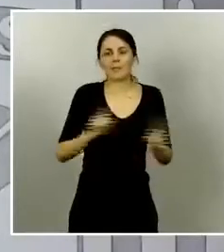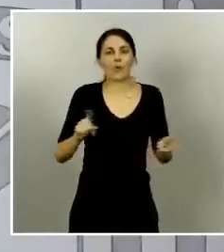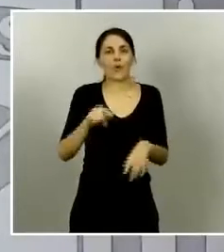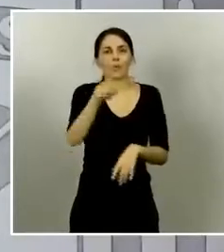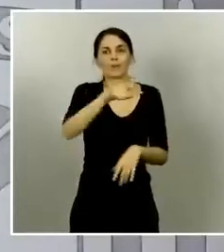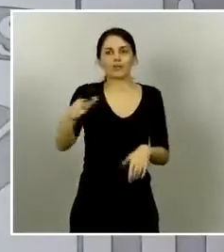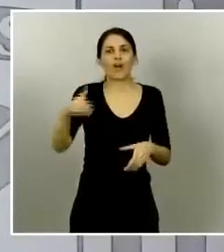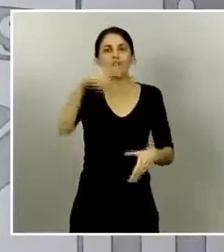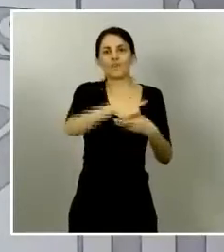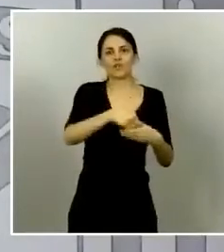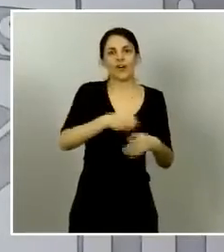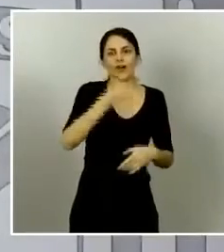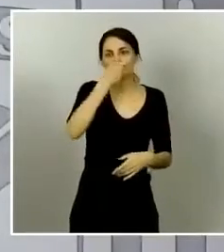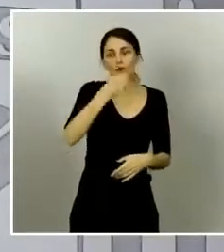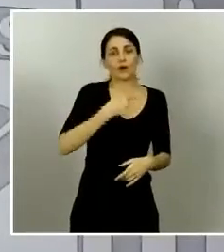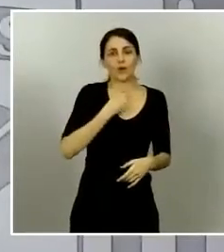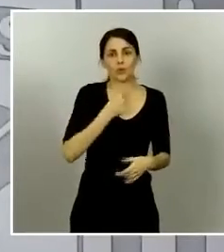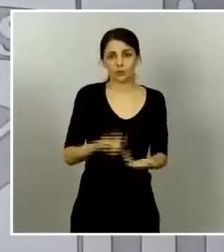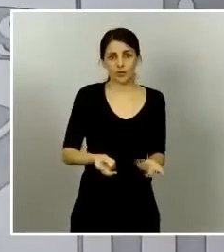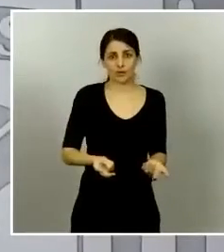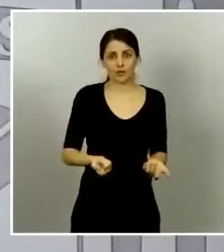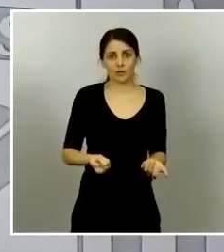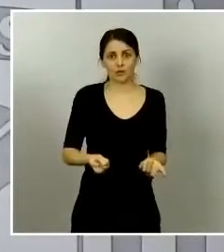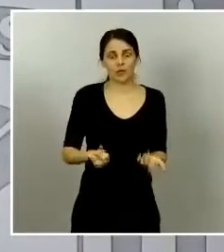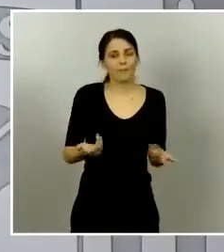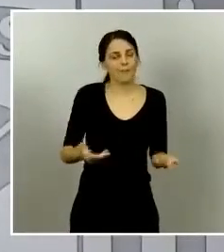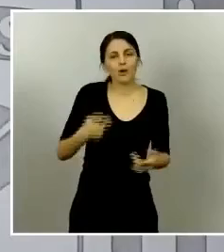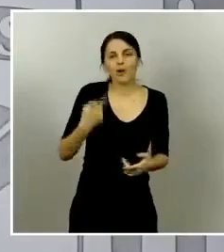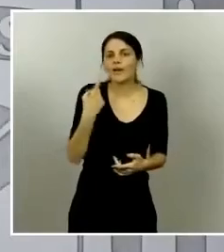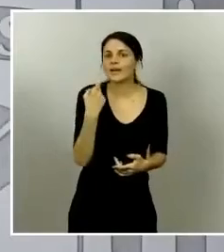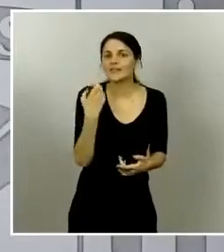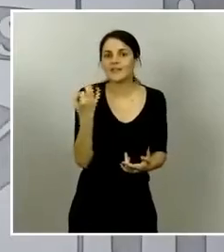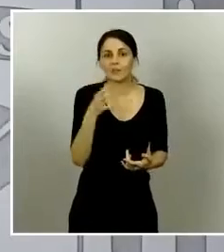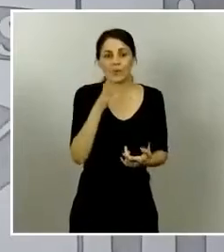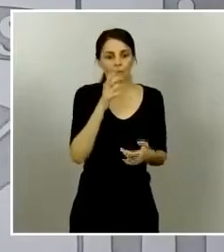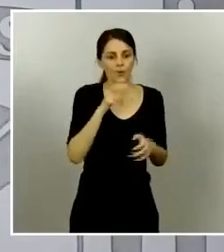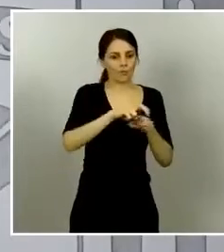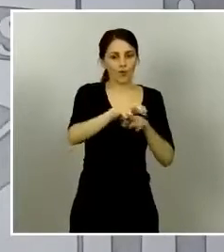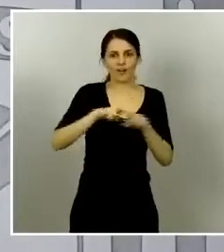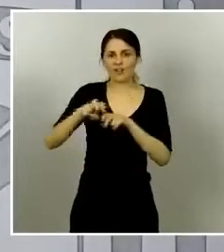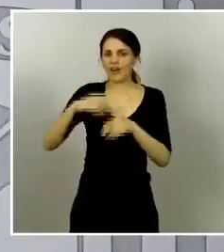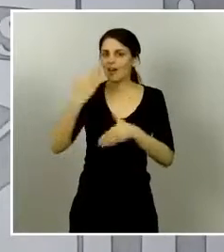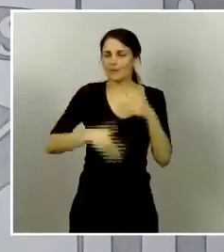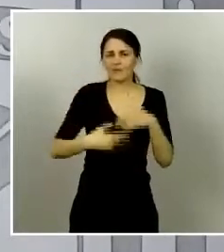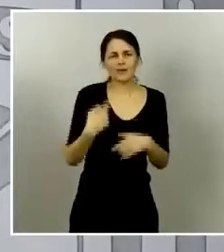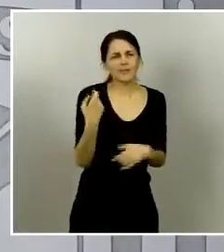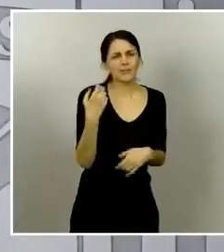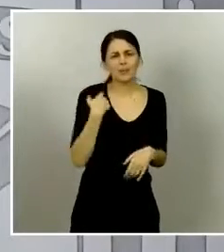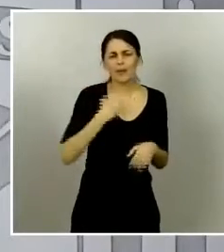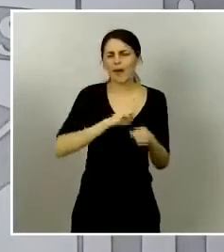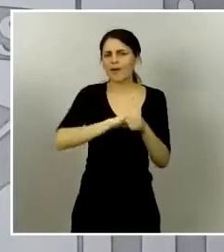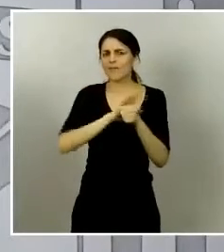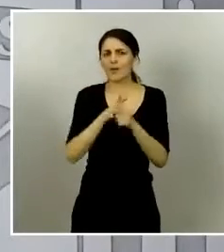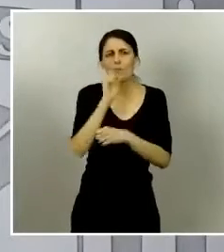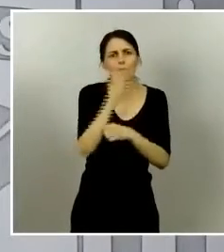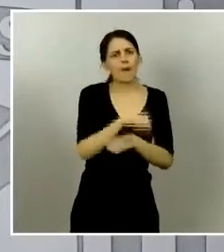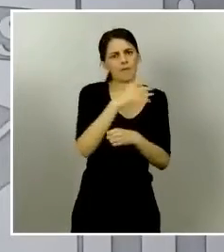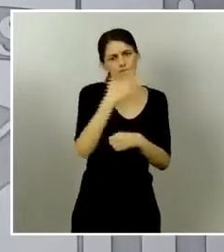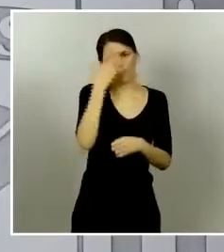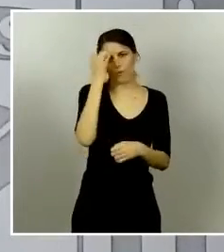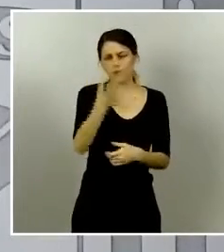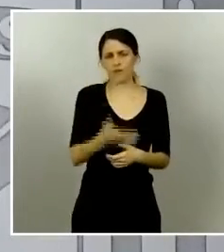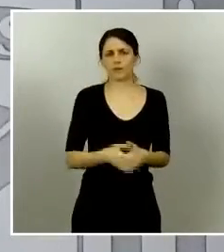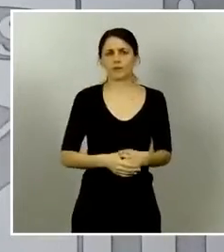lo votan. Lo que es un ejercicio de pura responsabilidad de país, porque necesitamos esa disminución de la